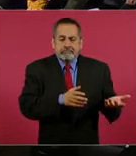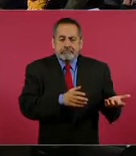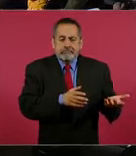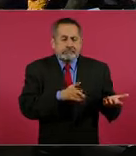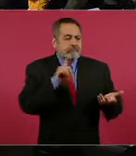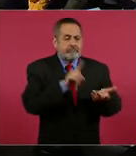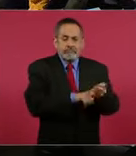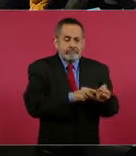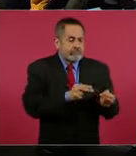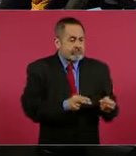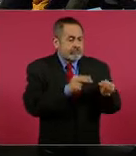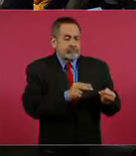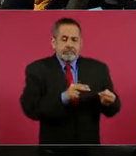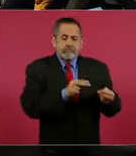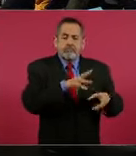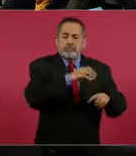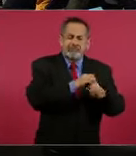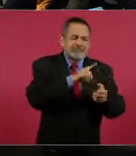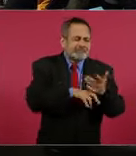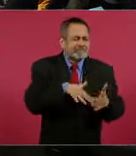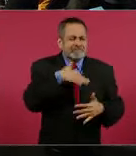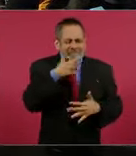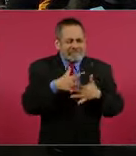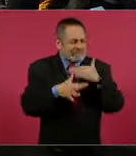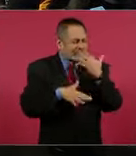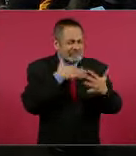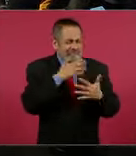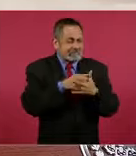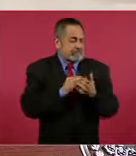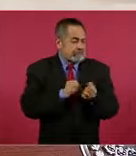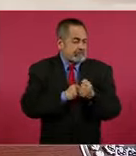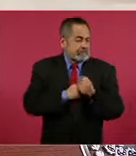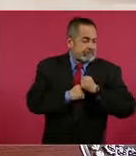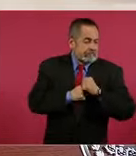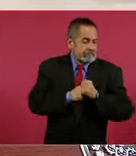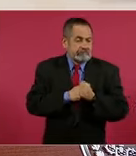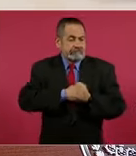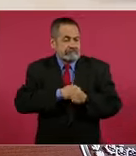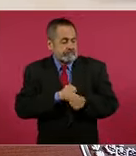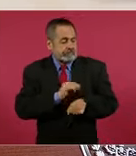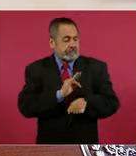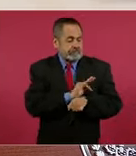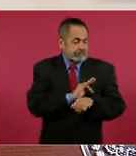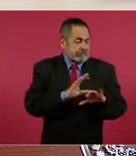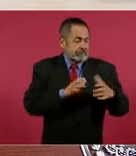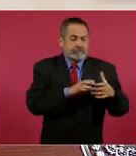impregnado de corrupción y de influyentismo.